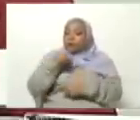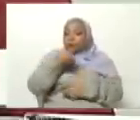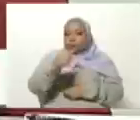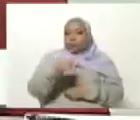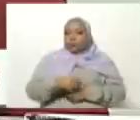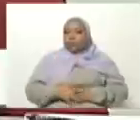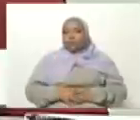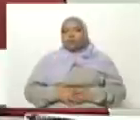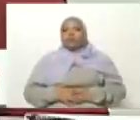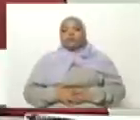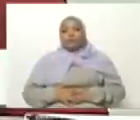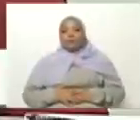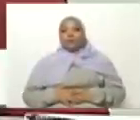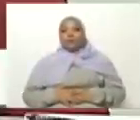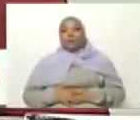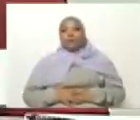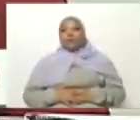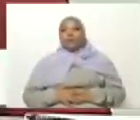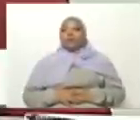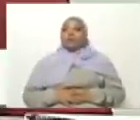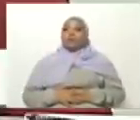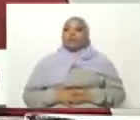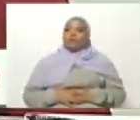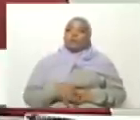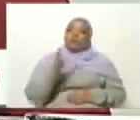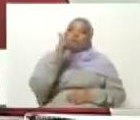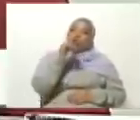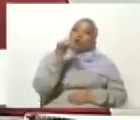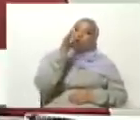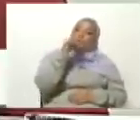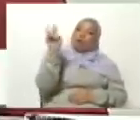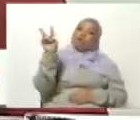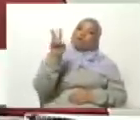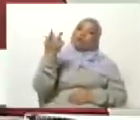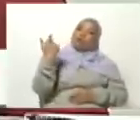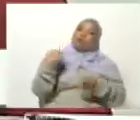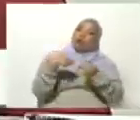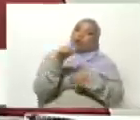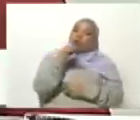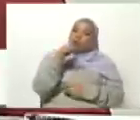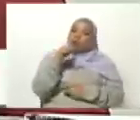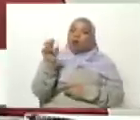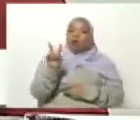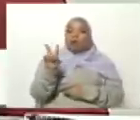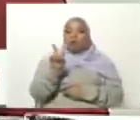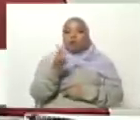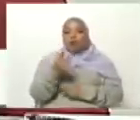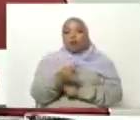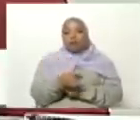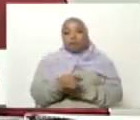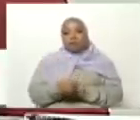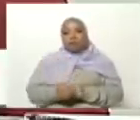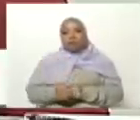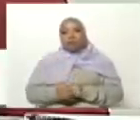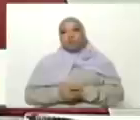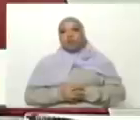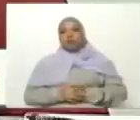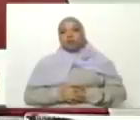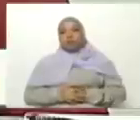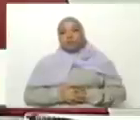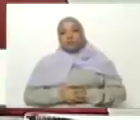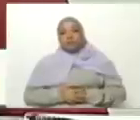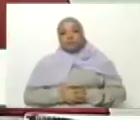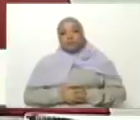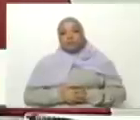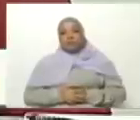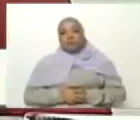han robado Sigo, como intentan robarse el oro de Venezuela que tiene Inglaterra, en acuerdos entre ellos.